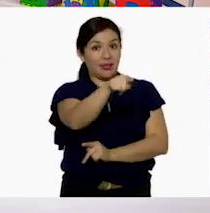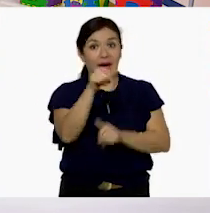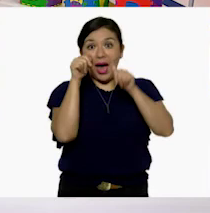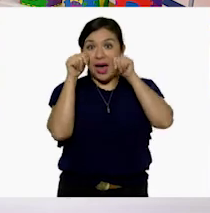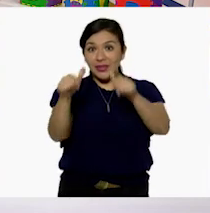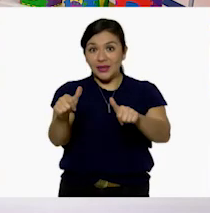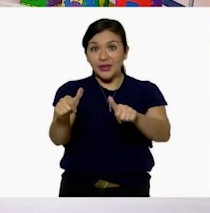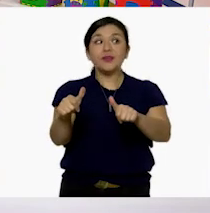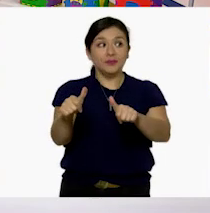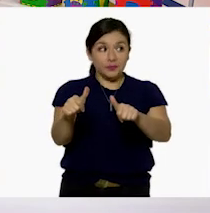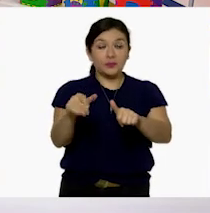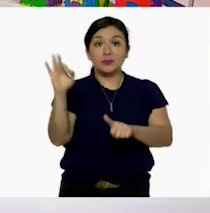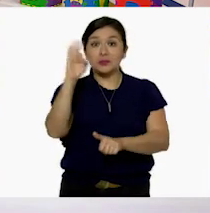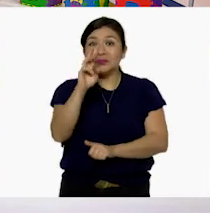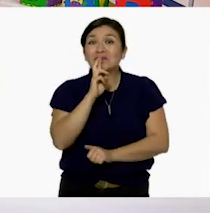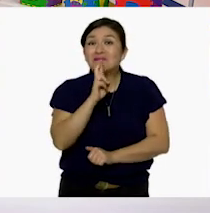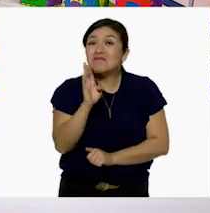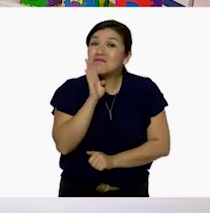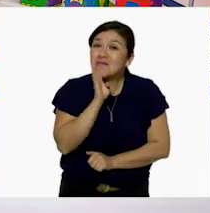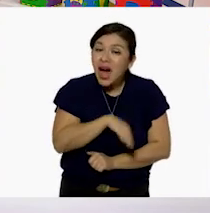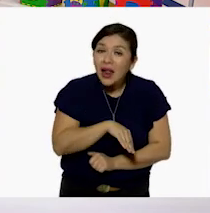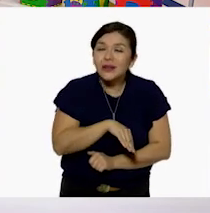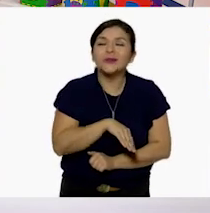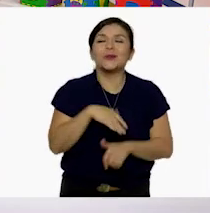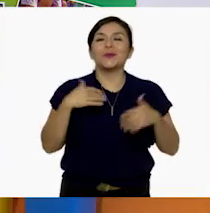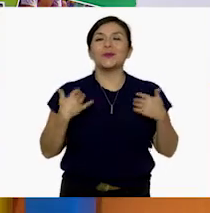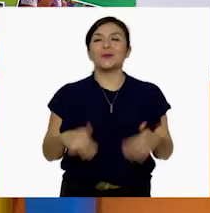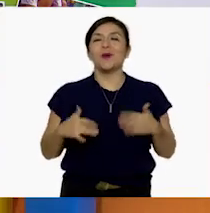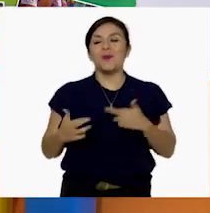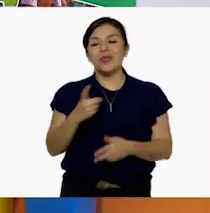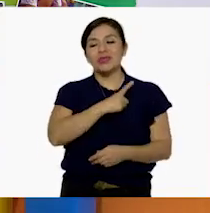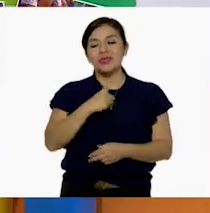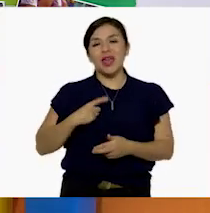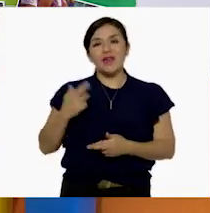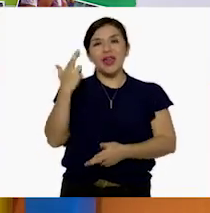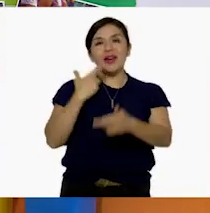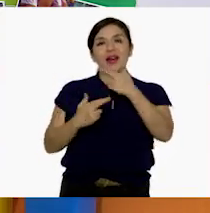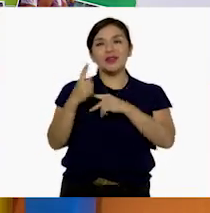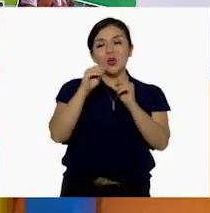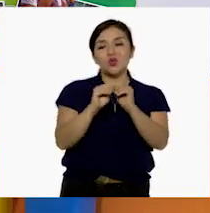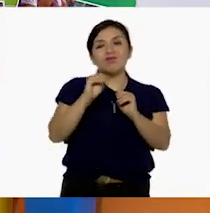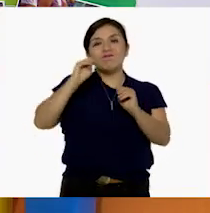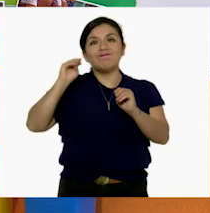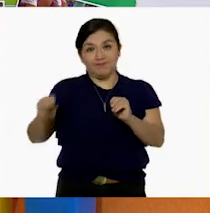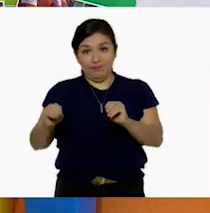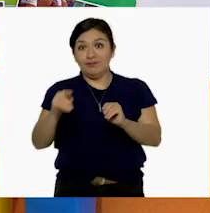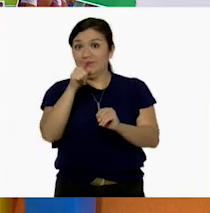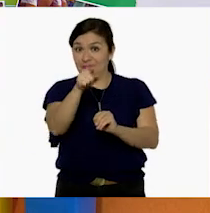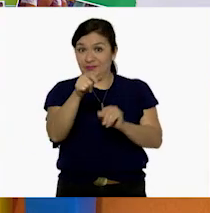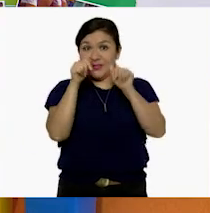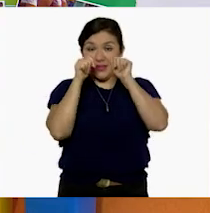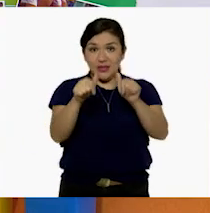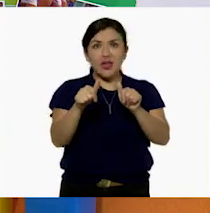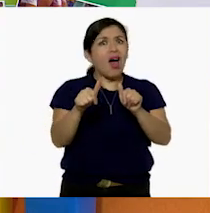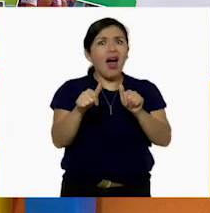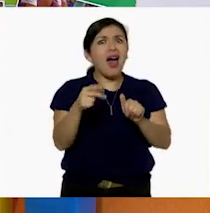Atento, porque si respondes mal, te vas a tener que regresar una casilla. Ay, no, pero tenemos que llegar a la meta, maestra.